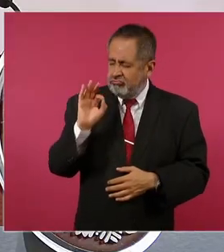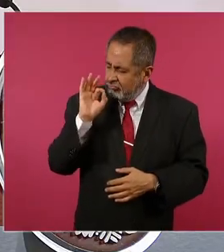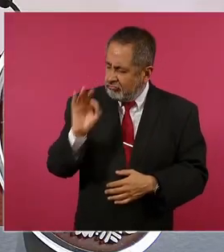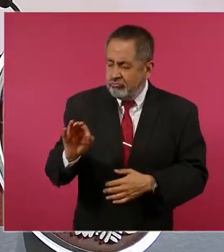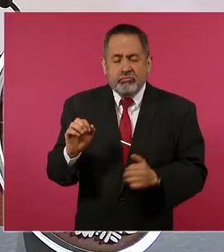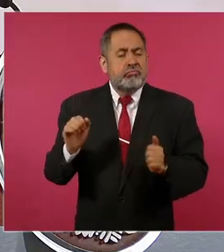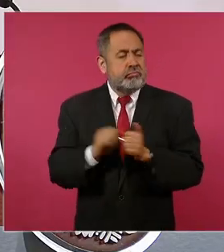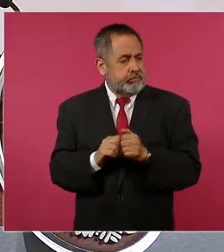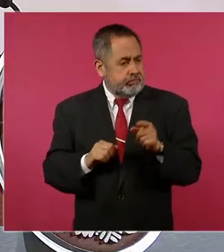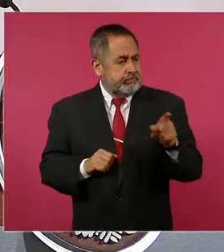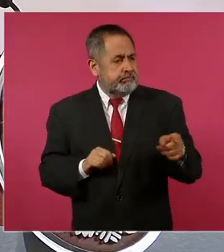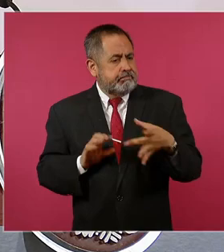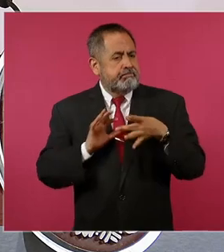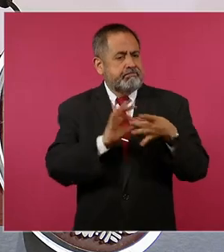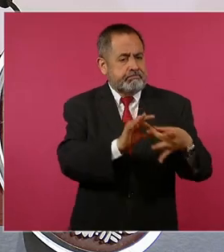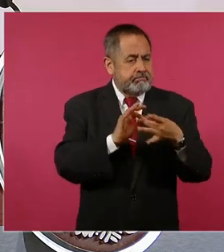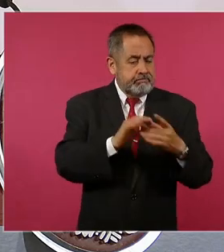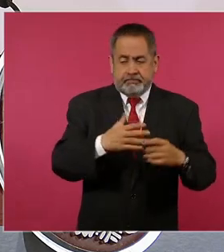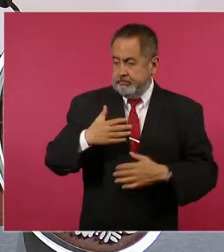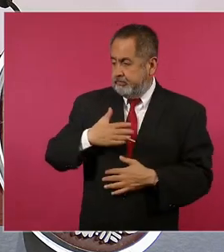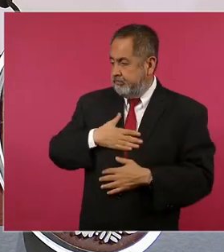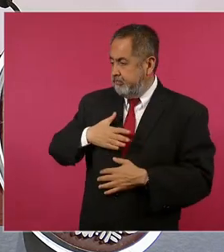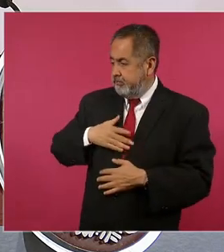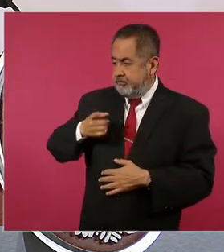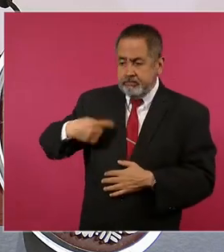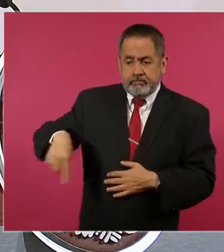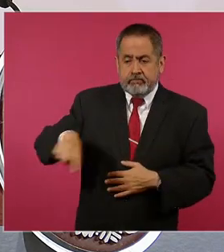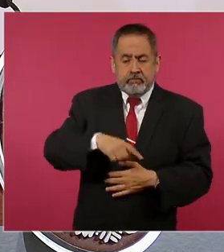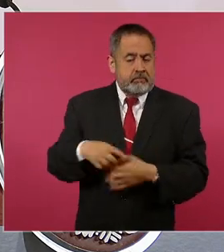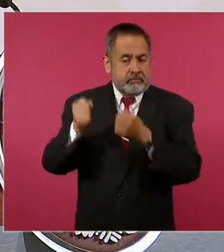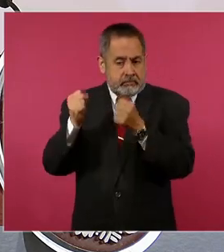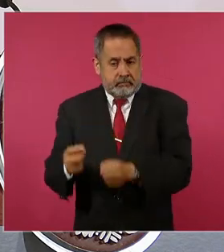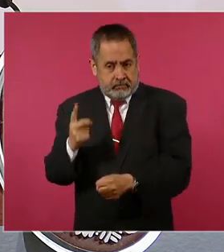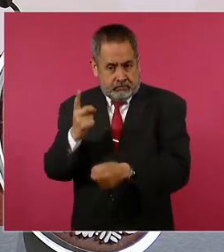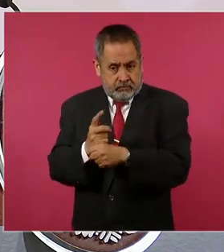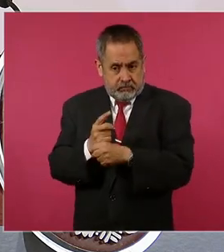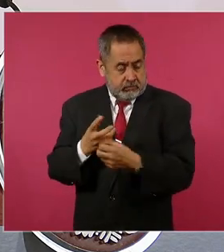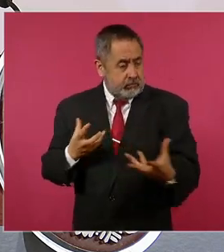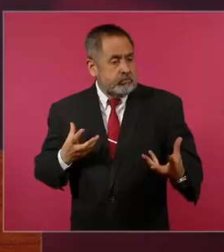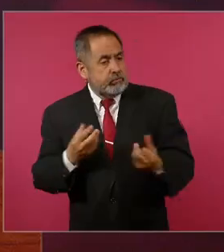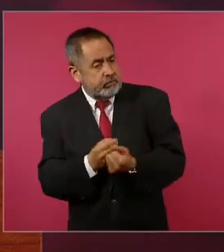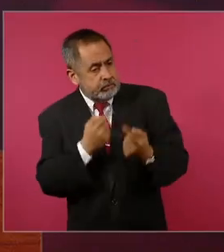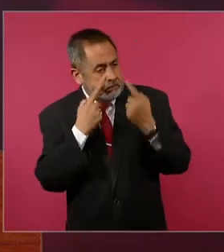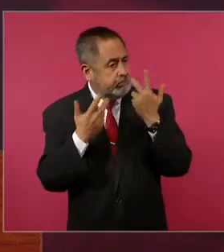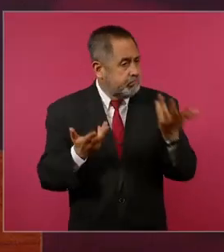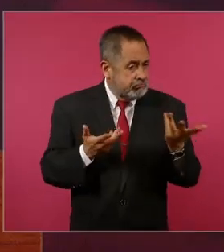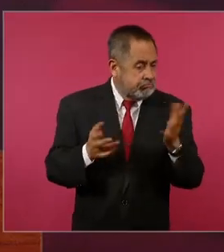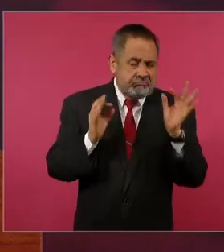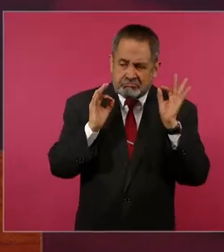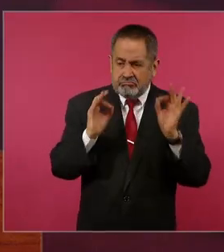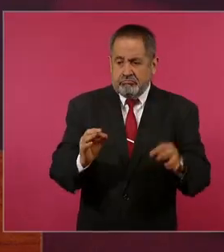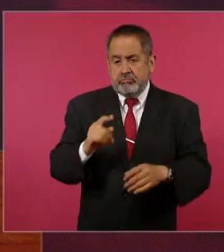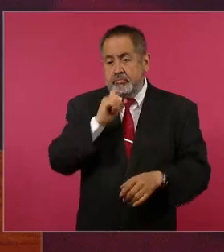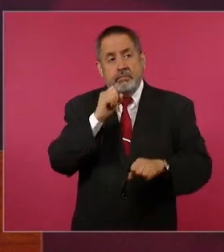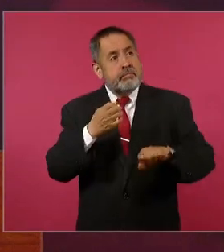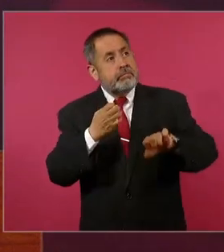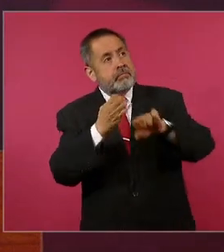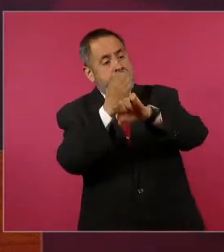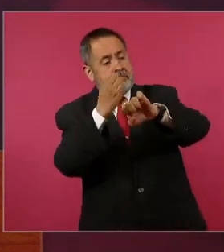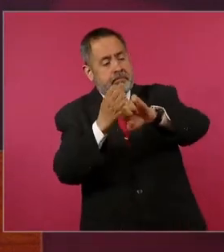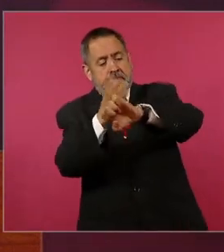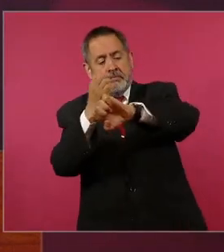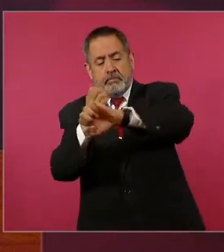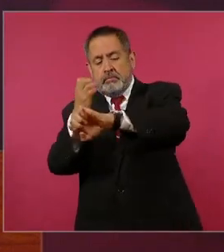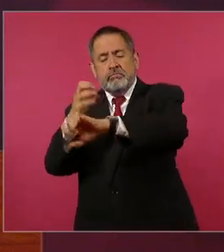por parte del Gabinete de Seguridad y también de los gobiernos de los estados, de